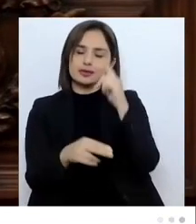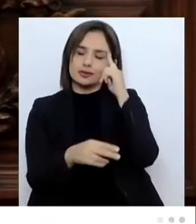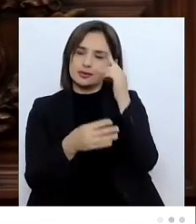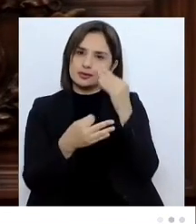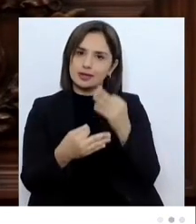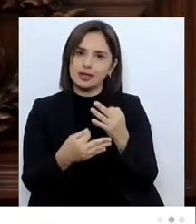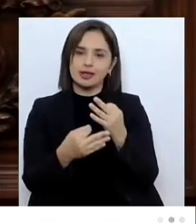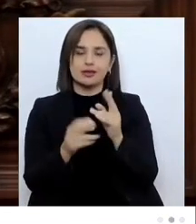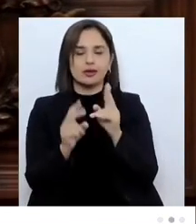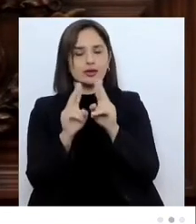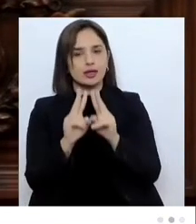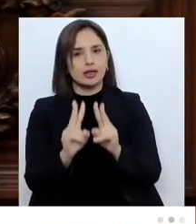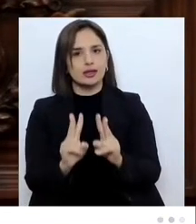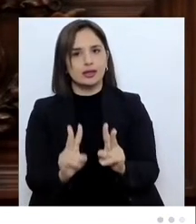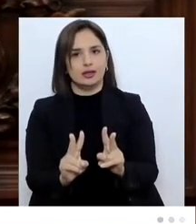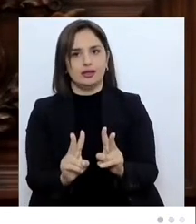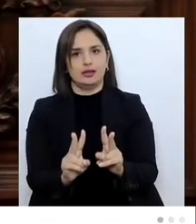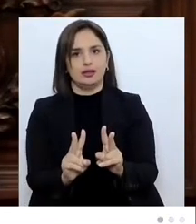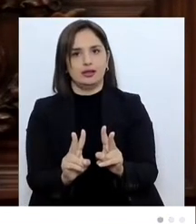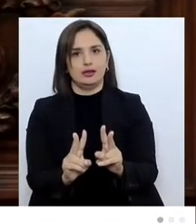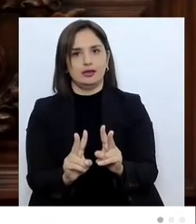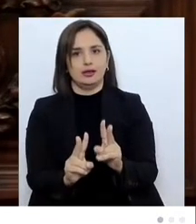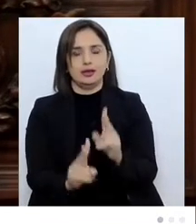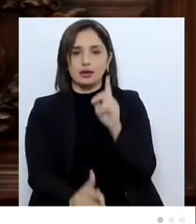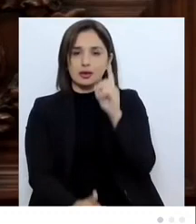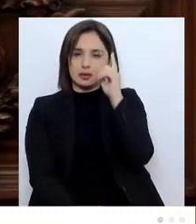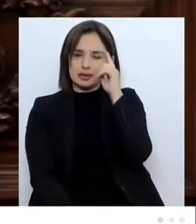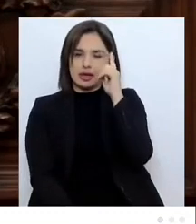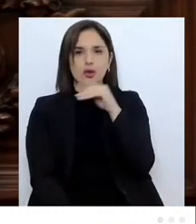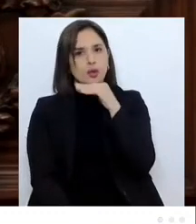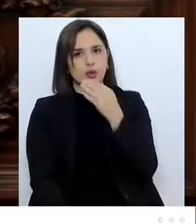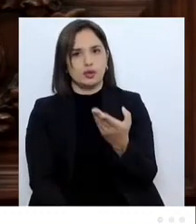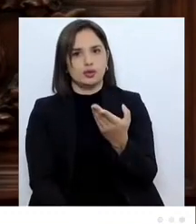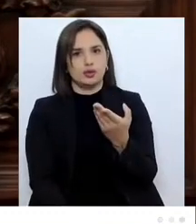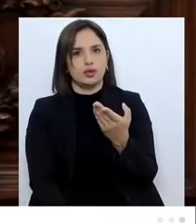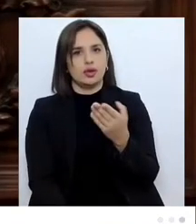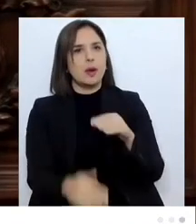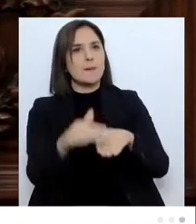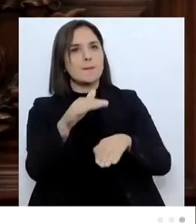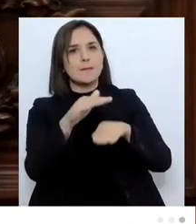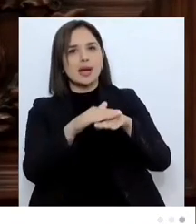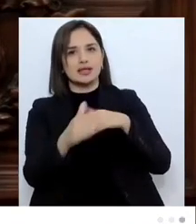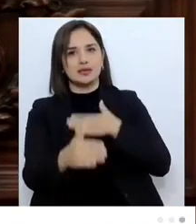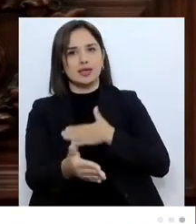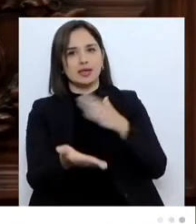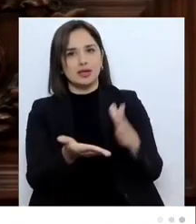serenidad, apelando al uso de nuestro bien supremo, la razón.